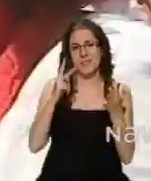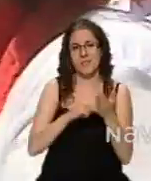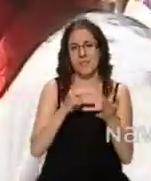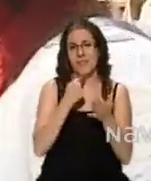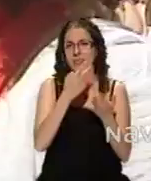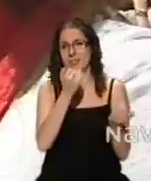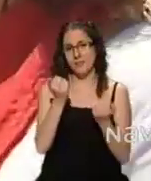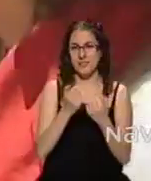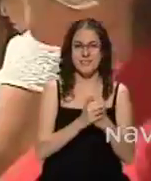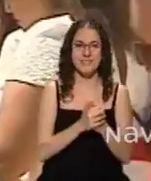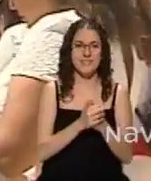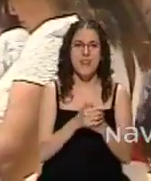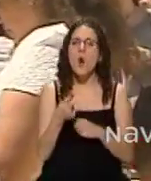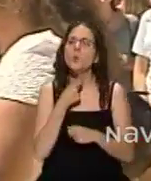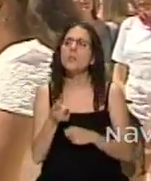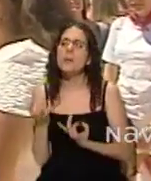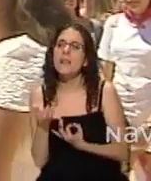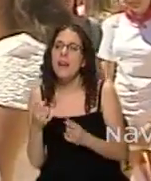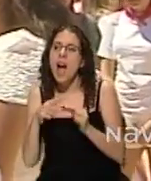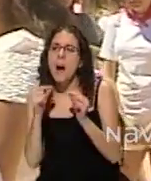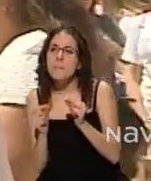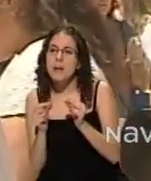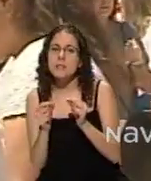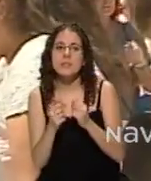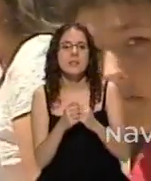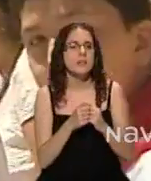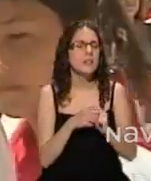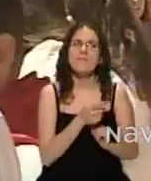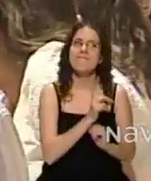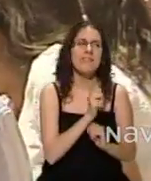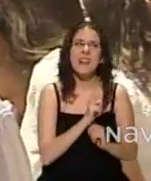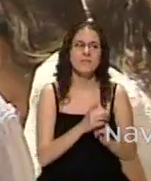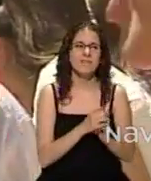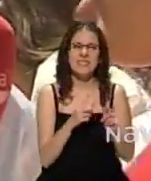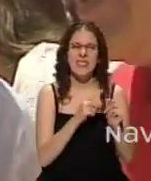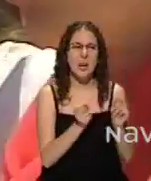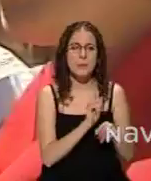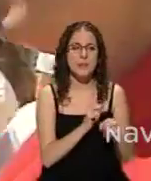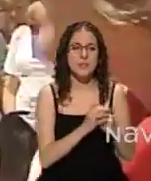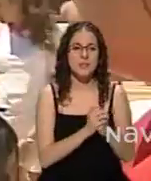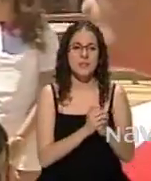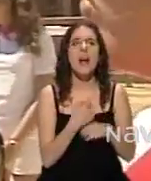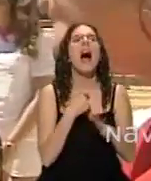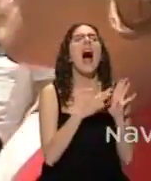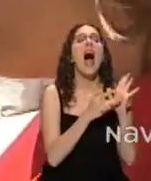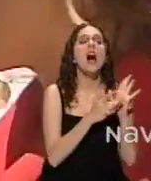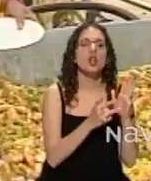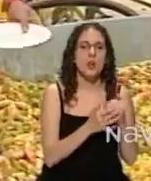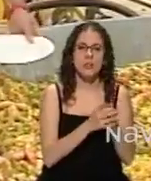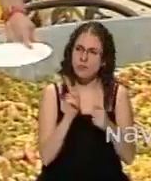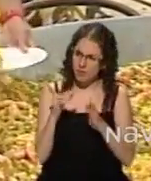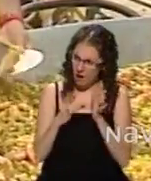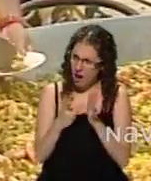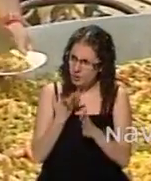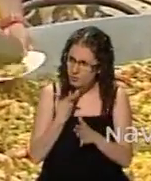¿Qué es lo que más le gusta? ¿Las gambas? No, no, las gambas no. Entonces, ¿el arroz? El arroz. ¿Usted prefiere el